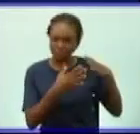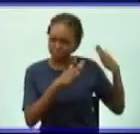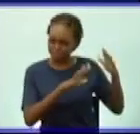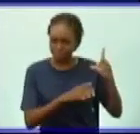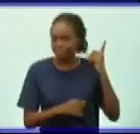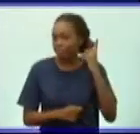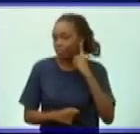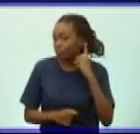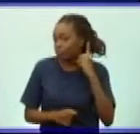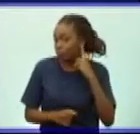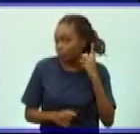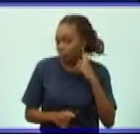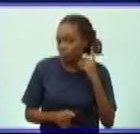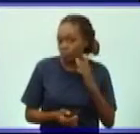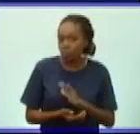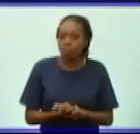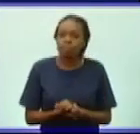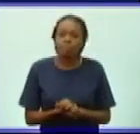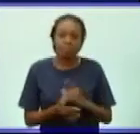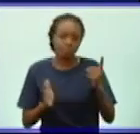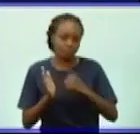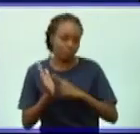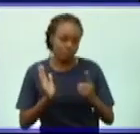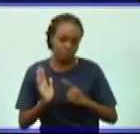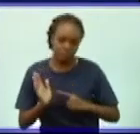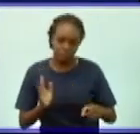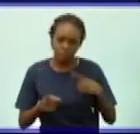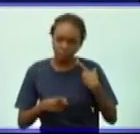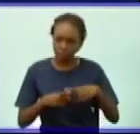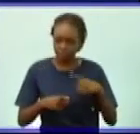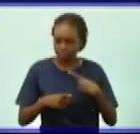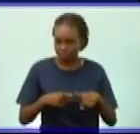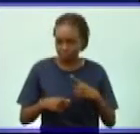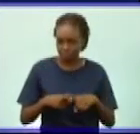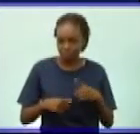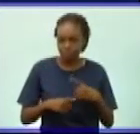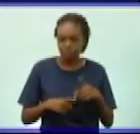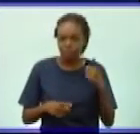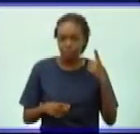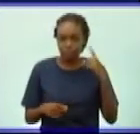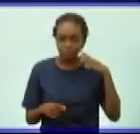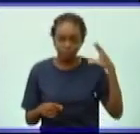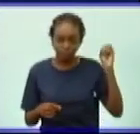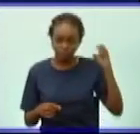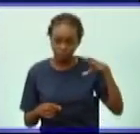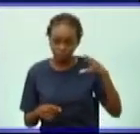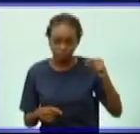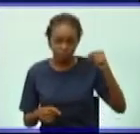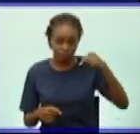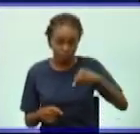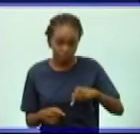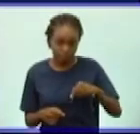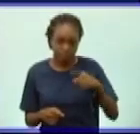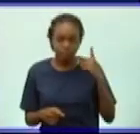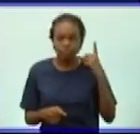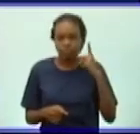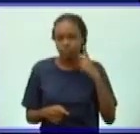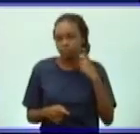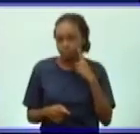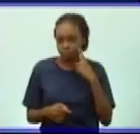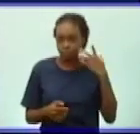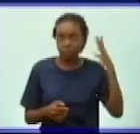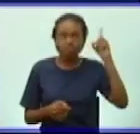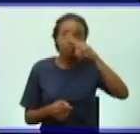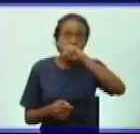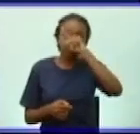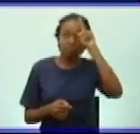el magnetismo, la electricidad y los fenómenos luminosos que recientemente vieron en nuestro cielo